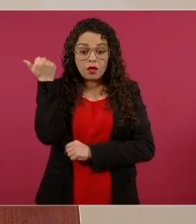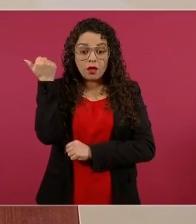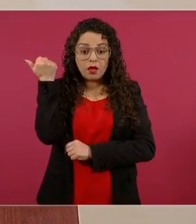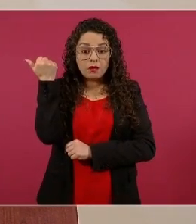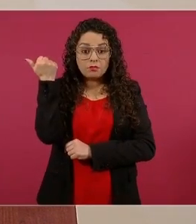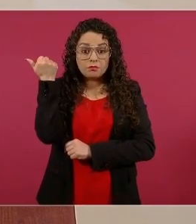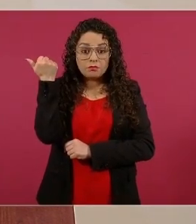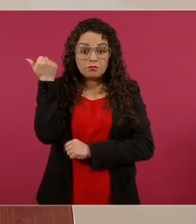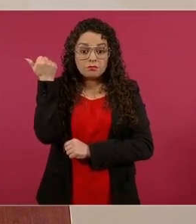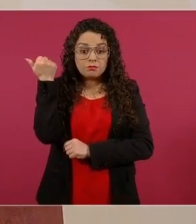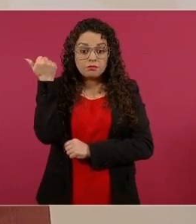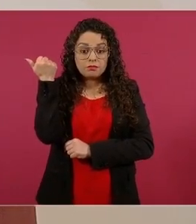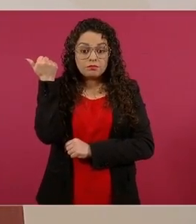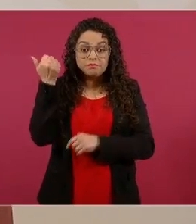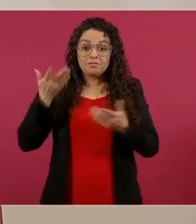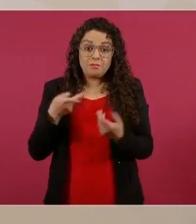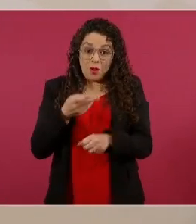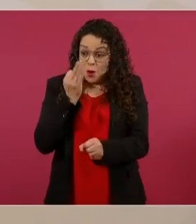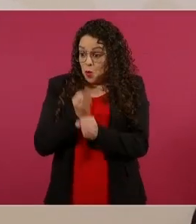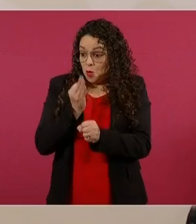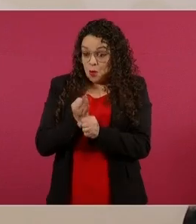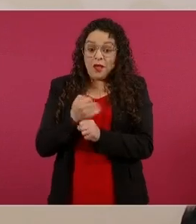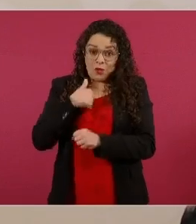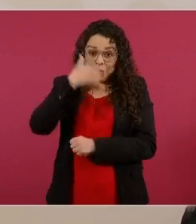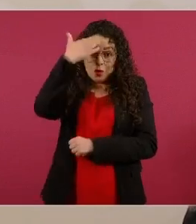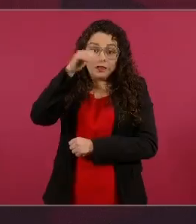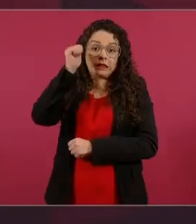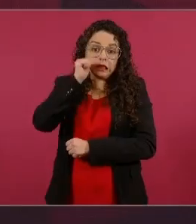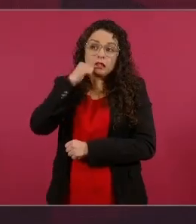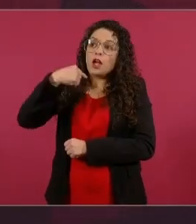yo soy culpable de todo